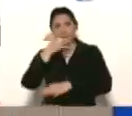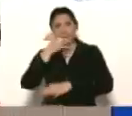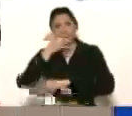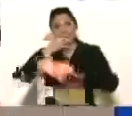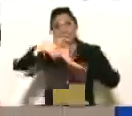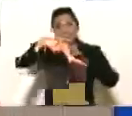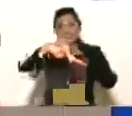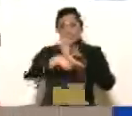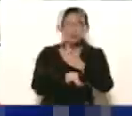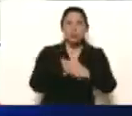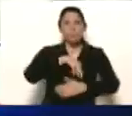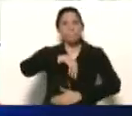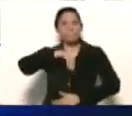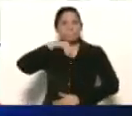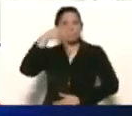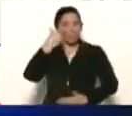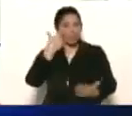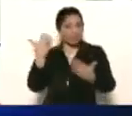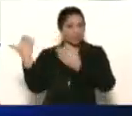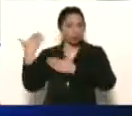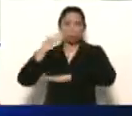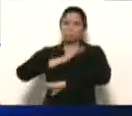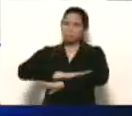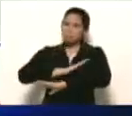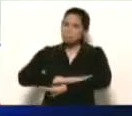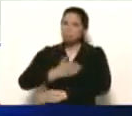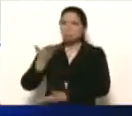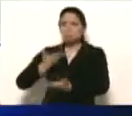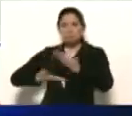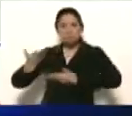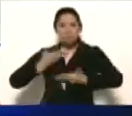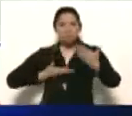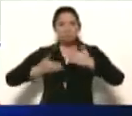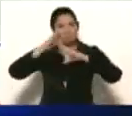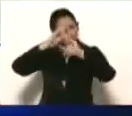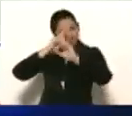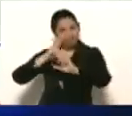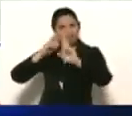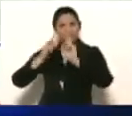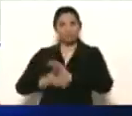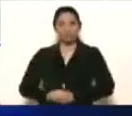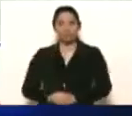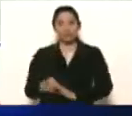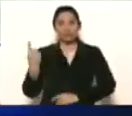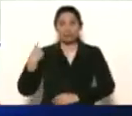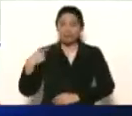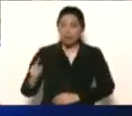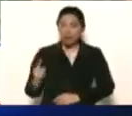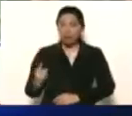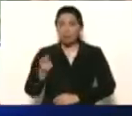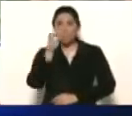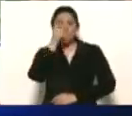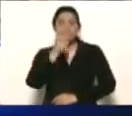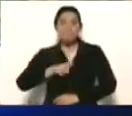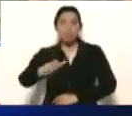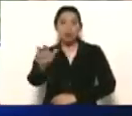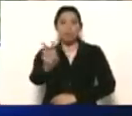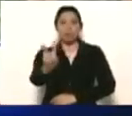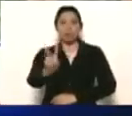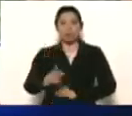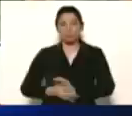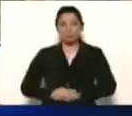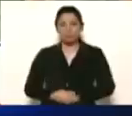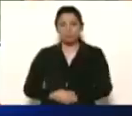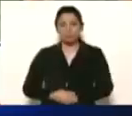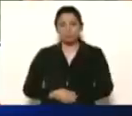tu espíritu cívico de colaboración y de solidaridad que tiene el pueblo de venezuela